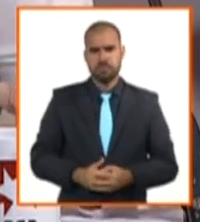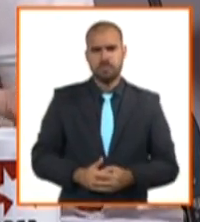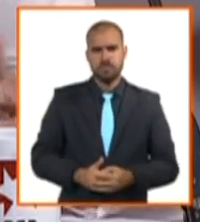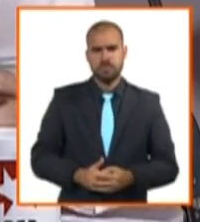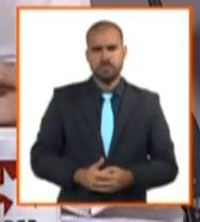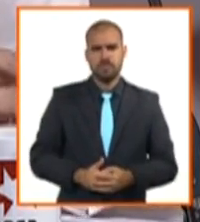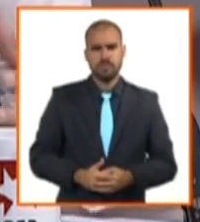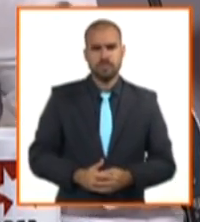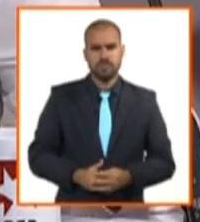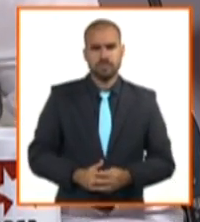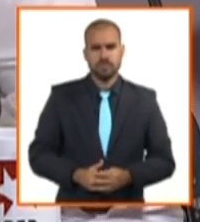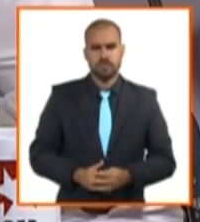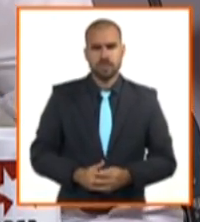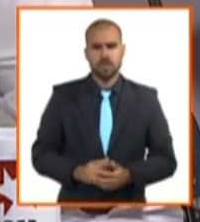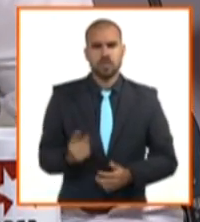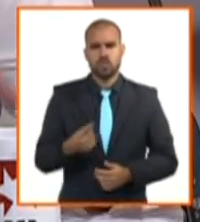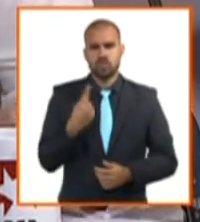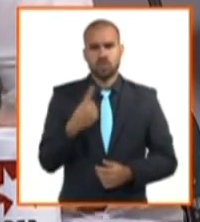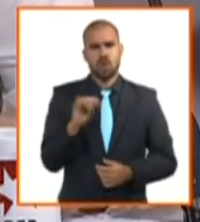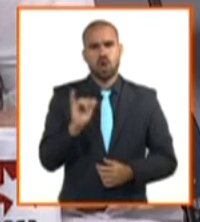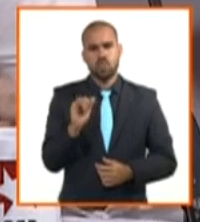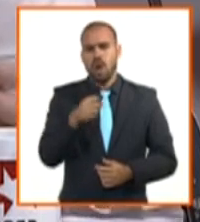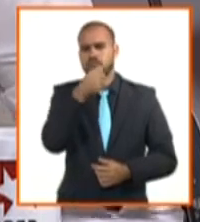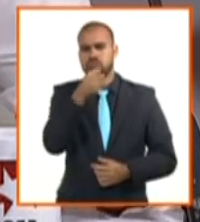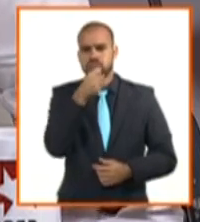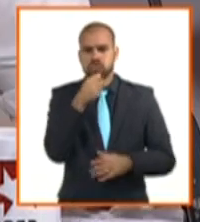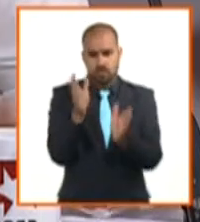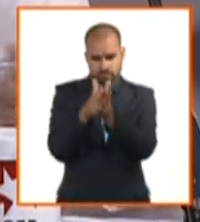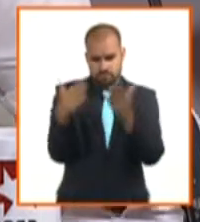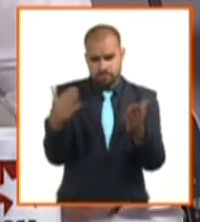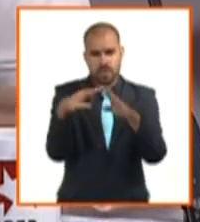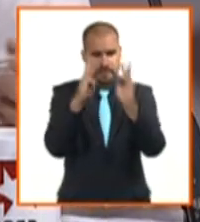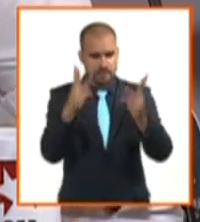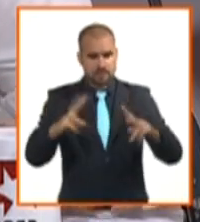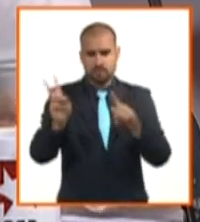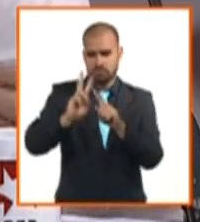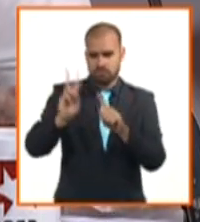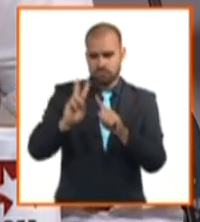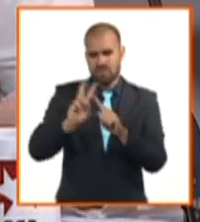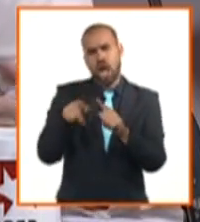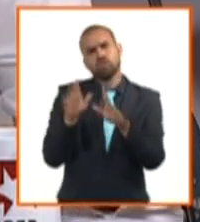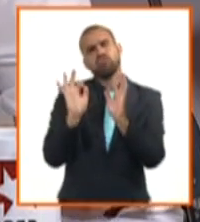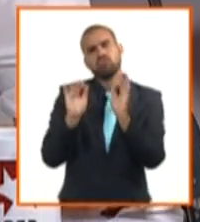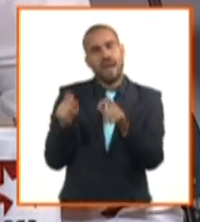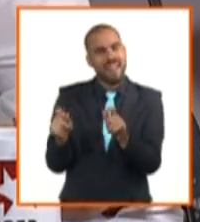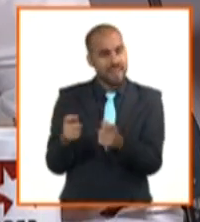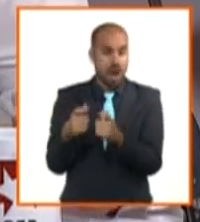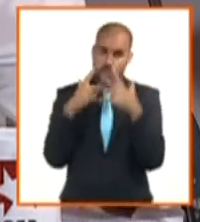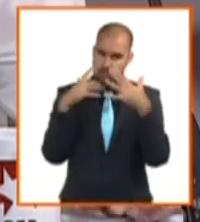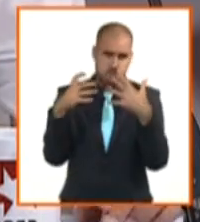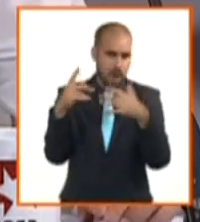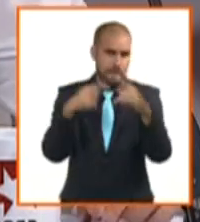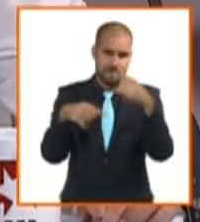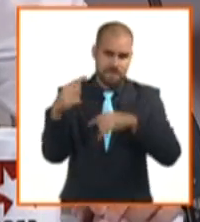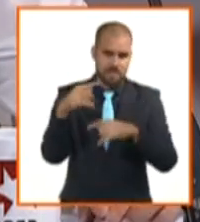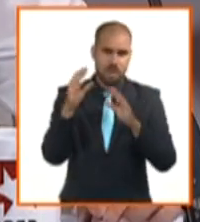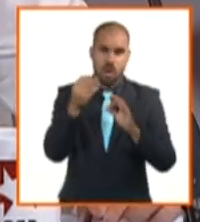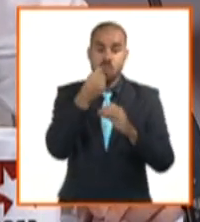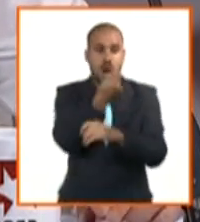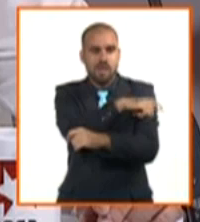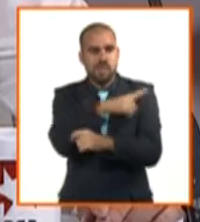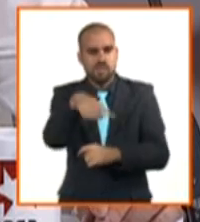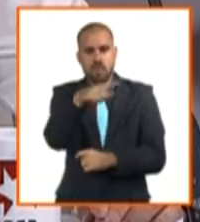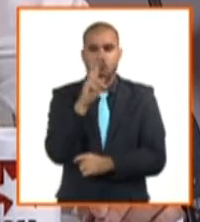de utilizar todos los medios de prensa bueno tradicionalmente la televisión la radio tiene una importancia vital para toda nuestra población